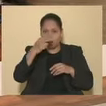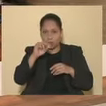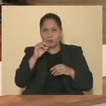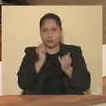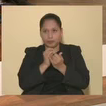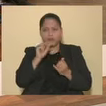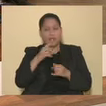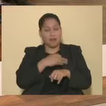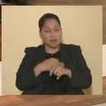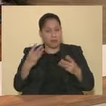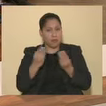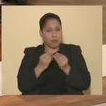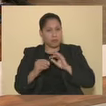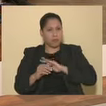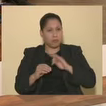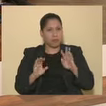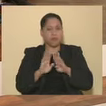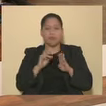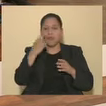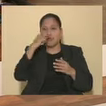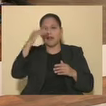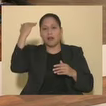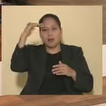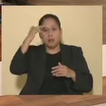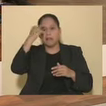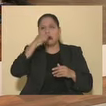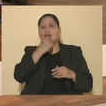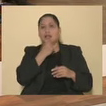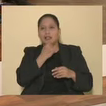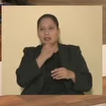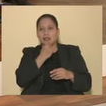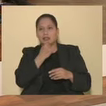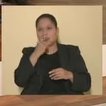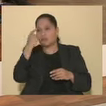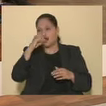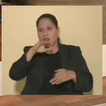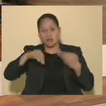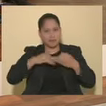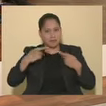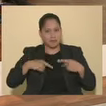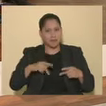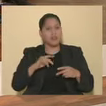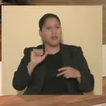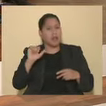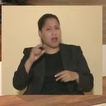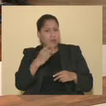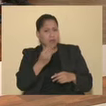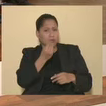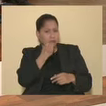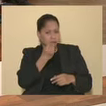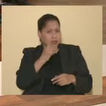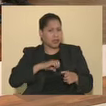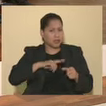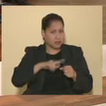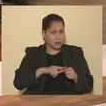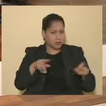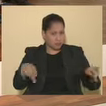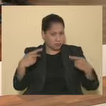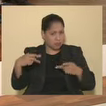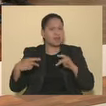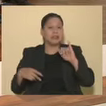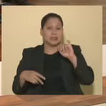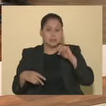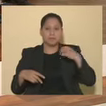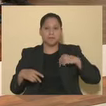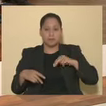compartir con la familia, porque como bien dices, hay para adultos, para niños. Para todos. ¿Va a haber algún tipo de comida en especial?